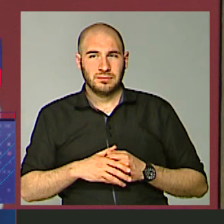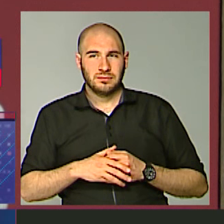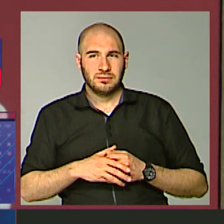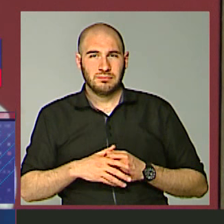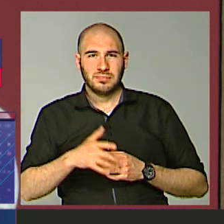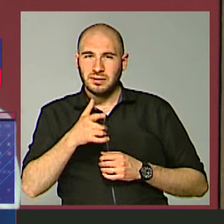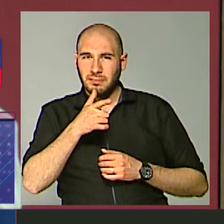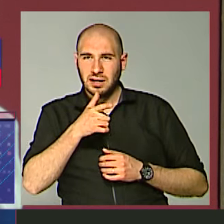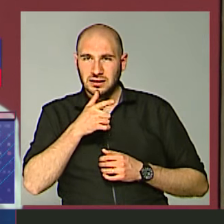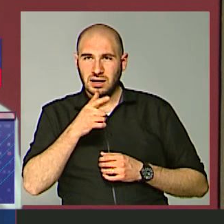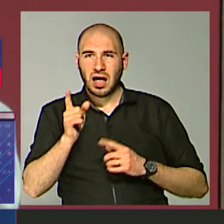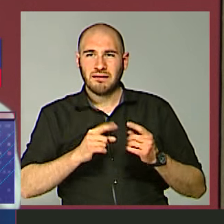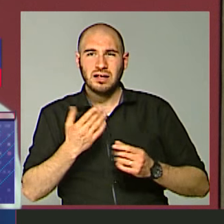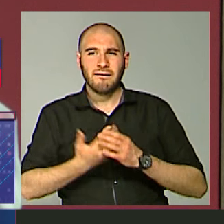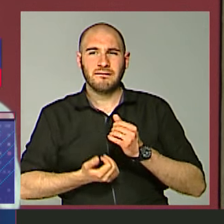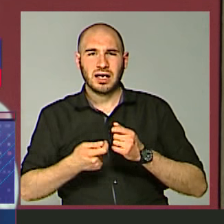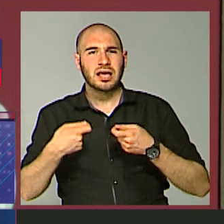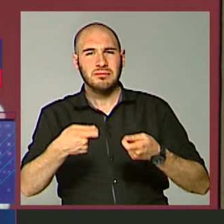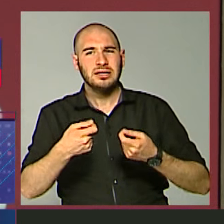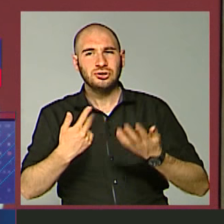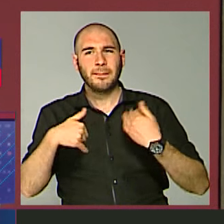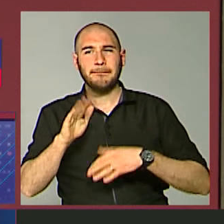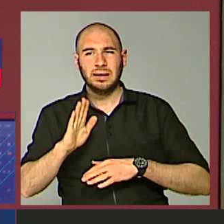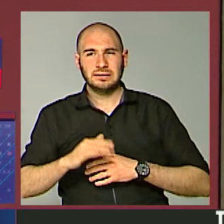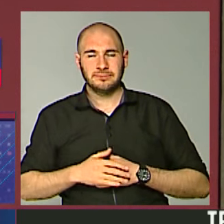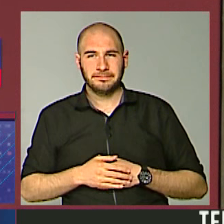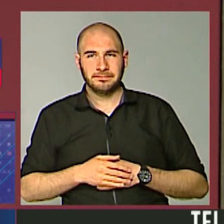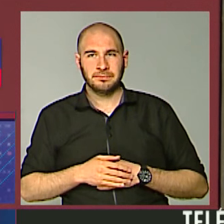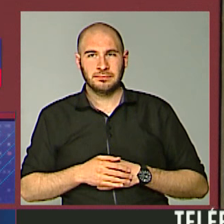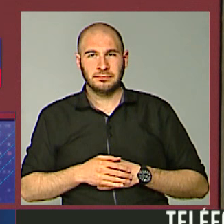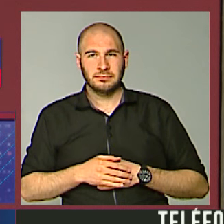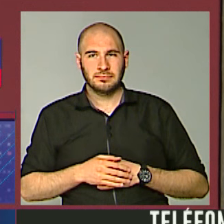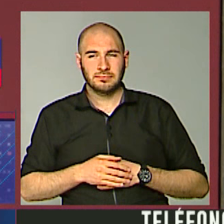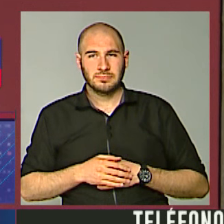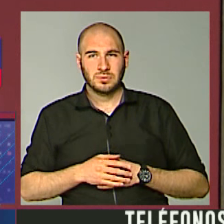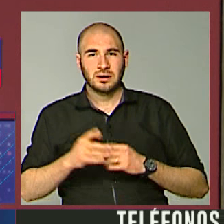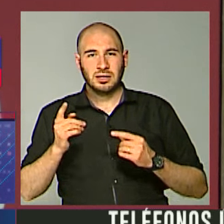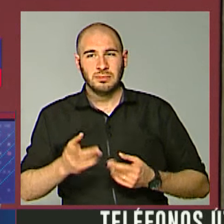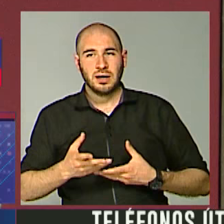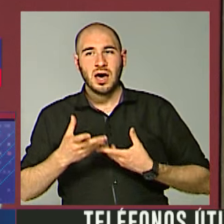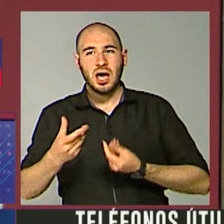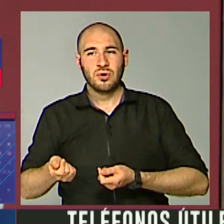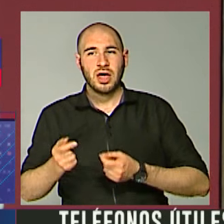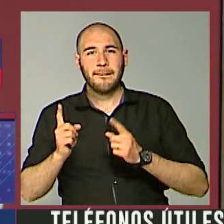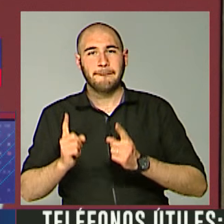Me parece que hace falta un poquito más de inversión y de ayuda a los